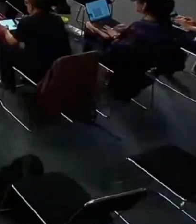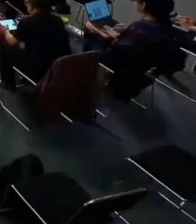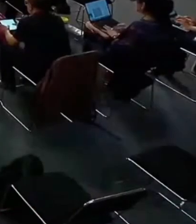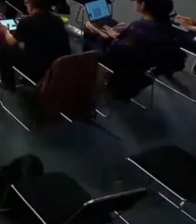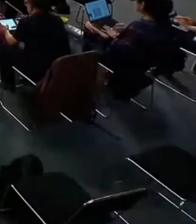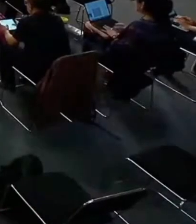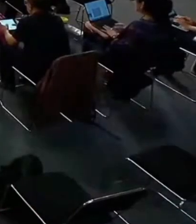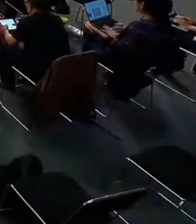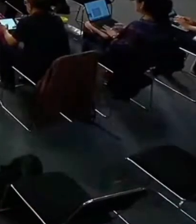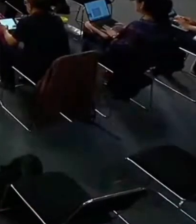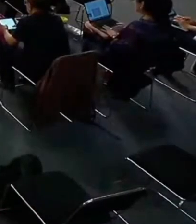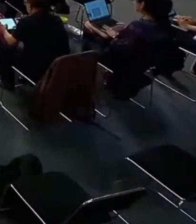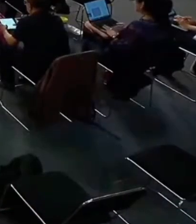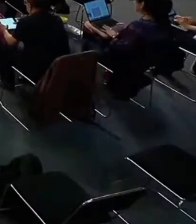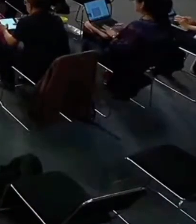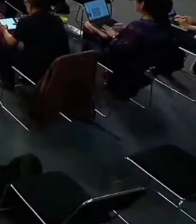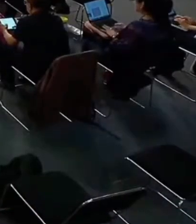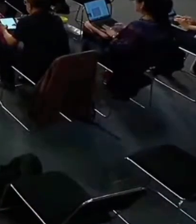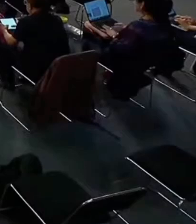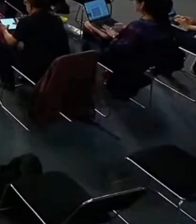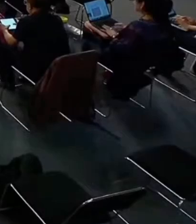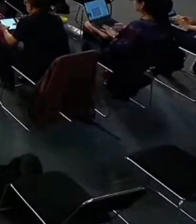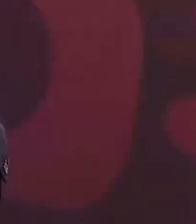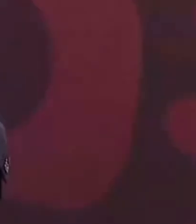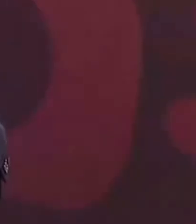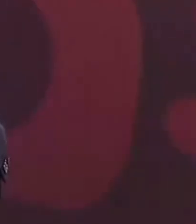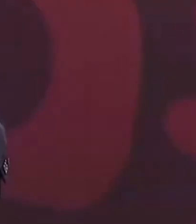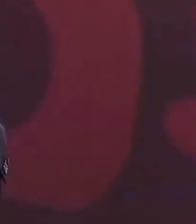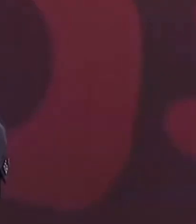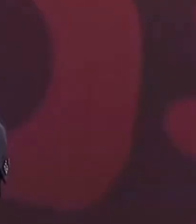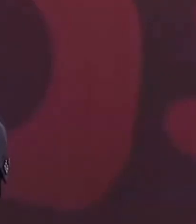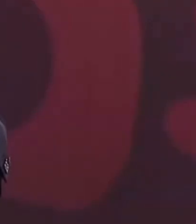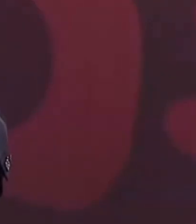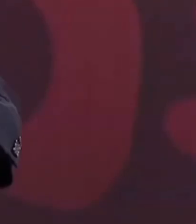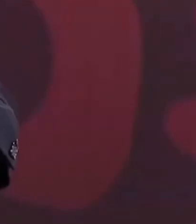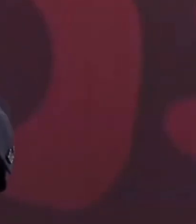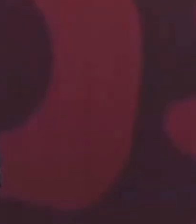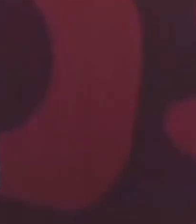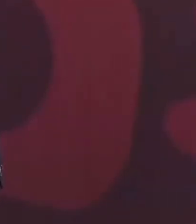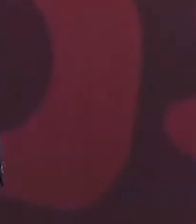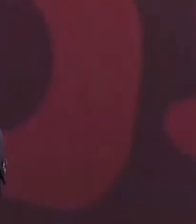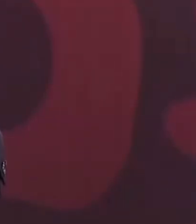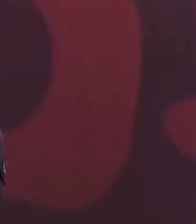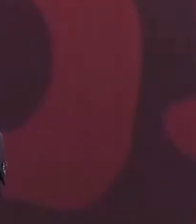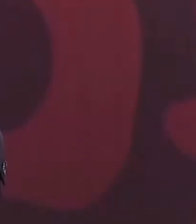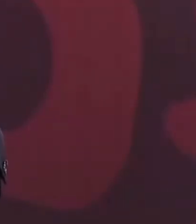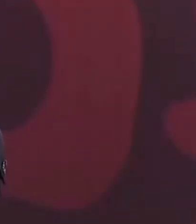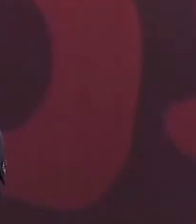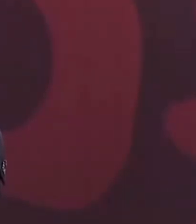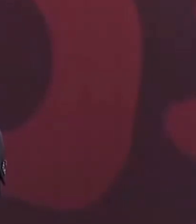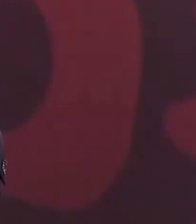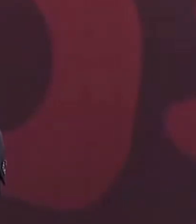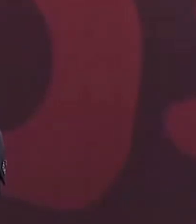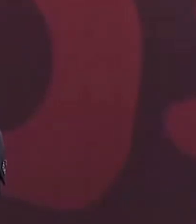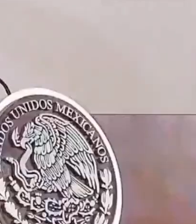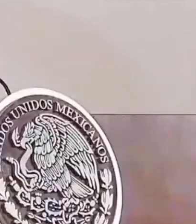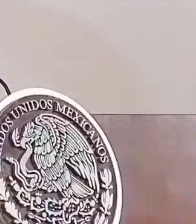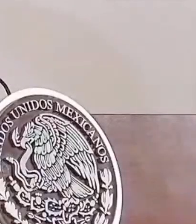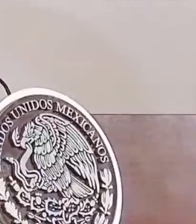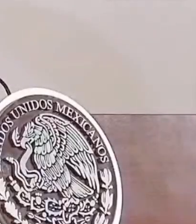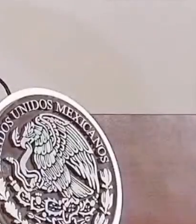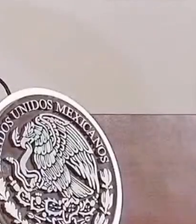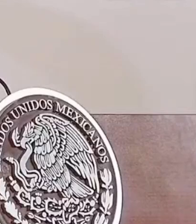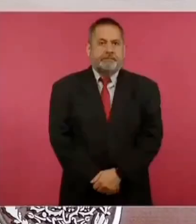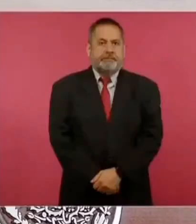casi en los 5 años, 40,000 empleos.